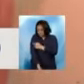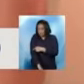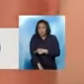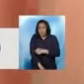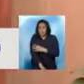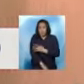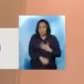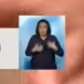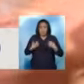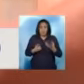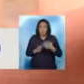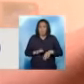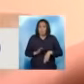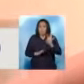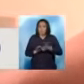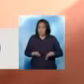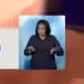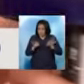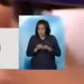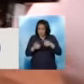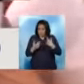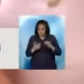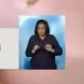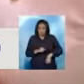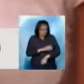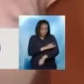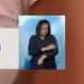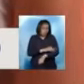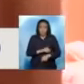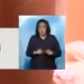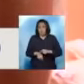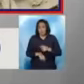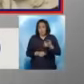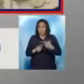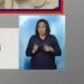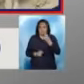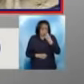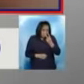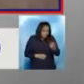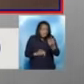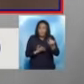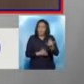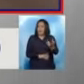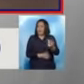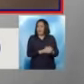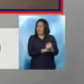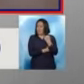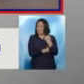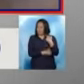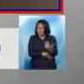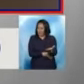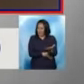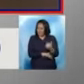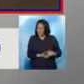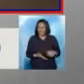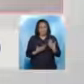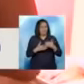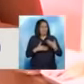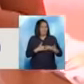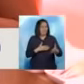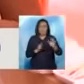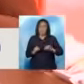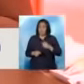Sí. Pero lo más importante, porque esto se va a cicatrizar, tiene su tiempo. Sí, eso también es verte hoy día fuerte, para adelante. Así